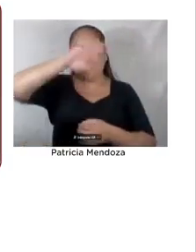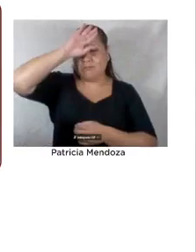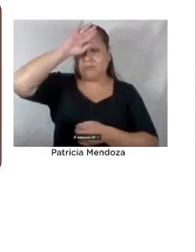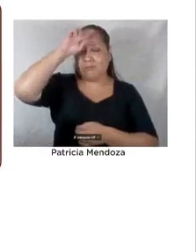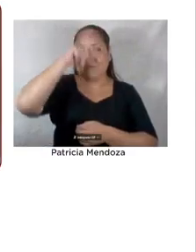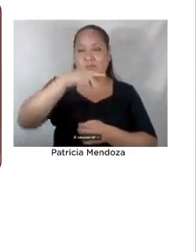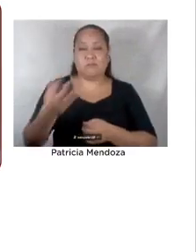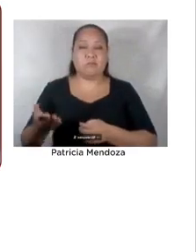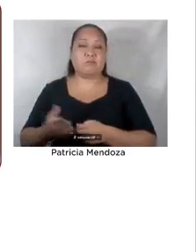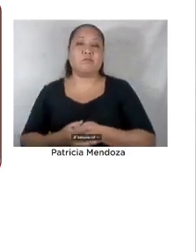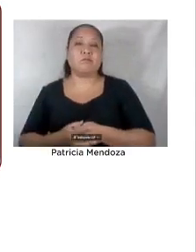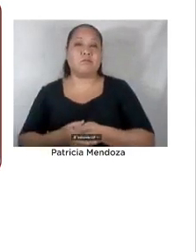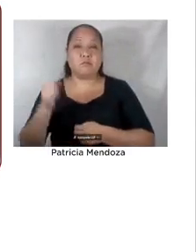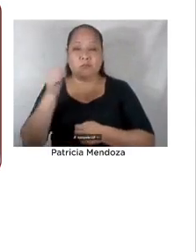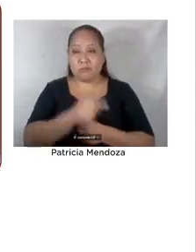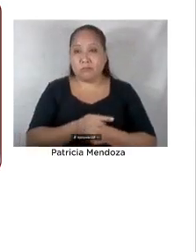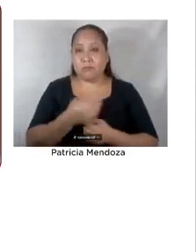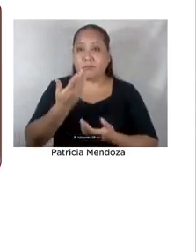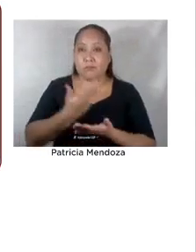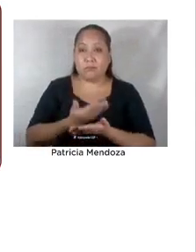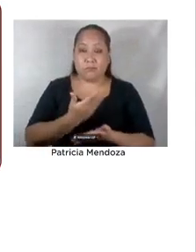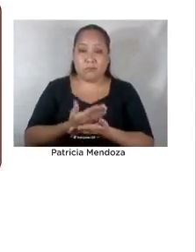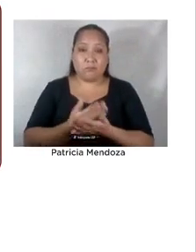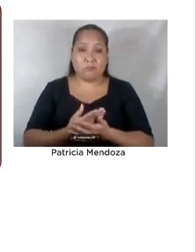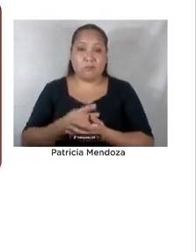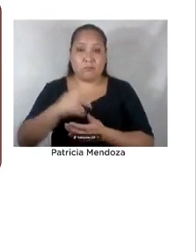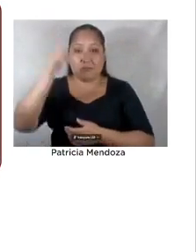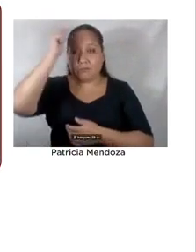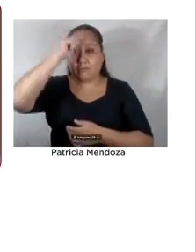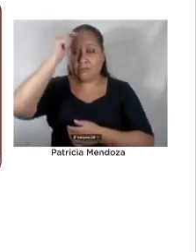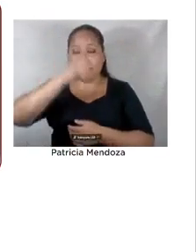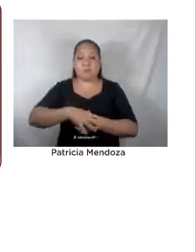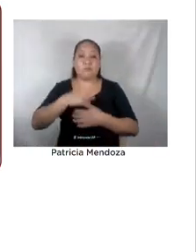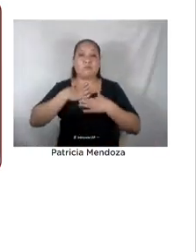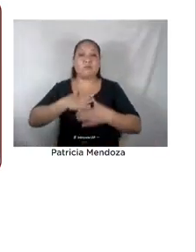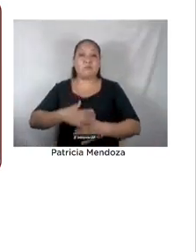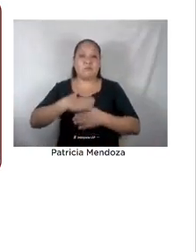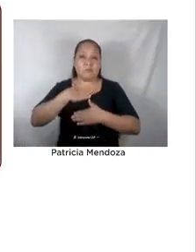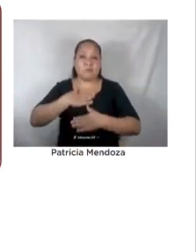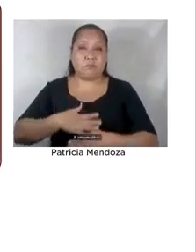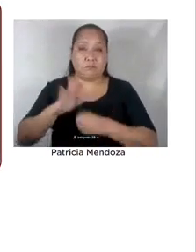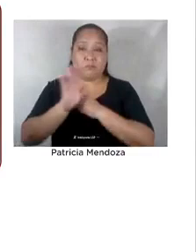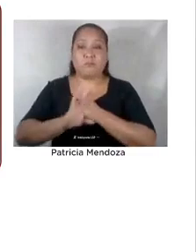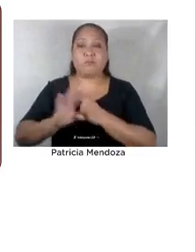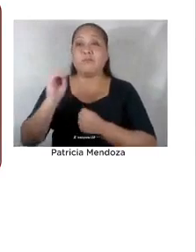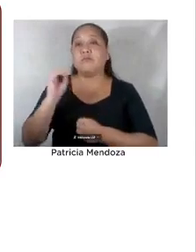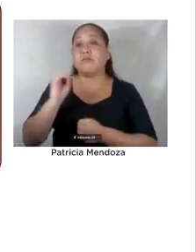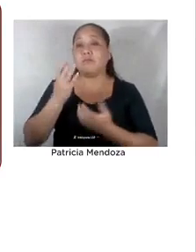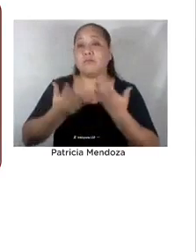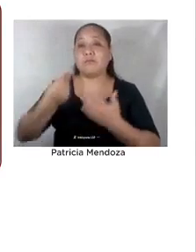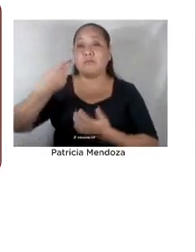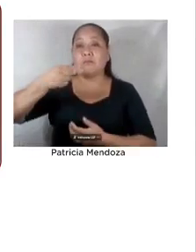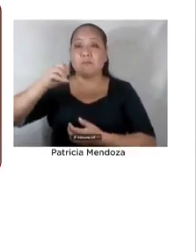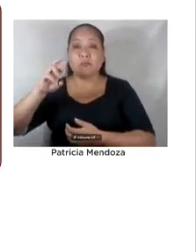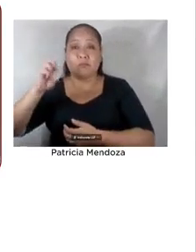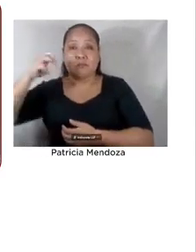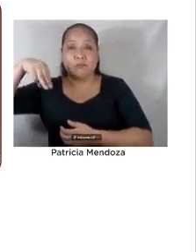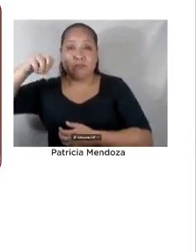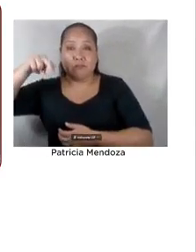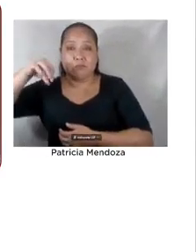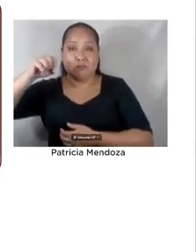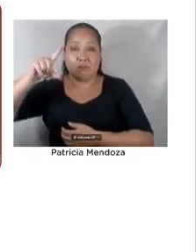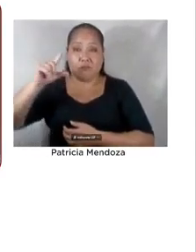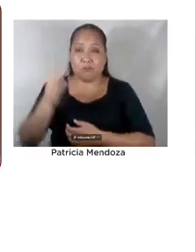tipo. Y eso sustenta la teoría biológica o genética u hormonal, porque se habla también de